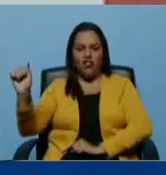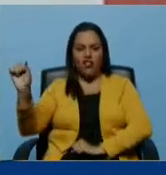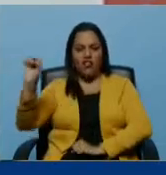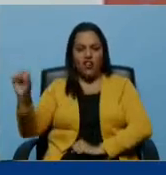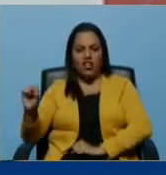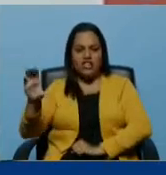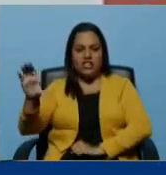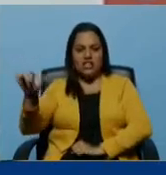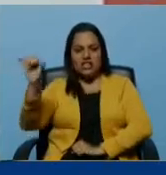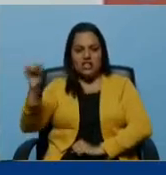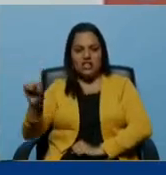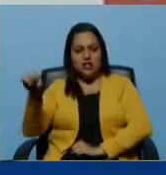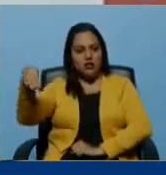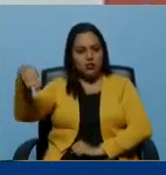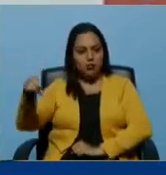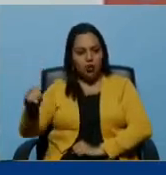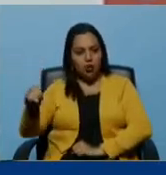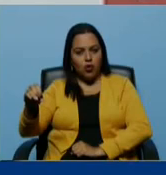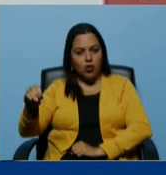neofascismo